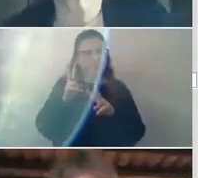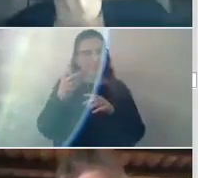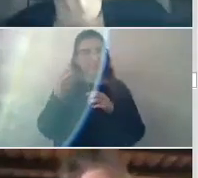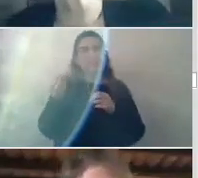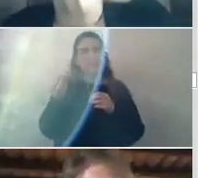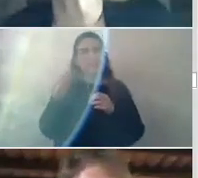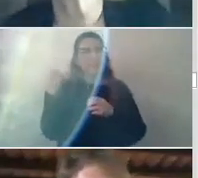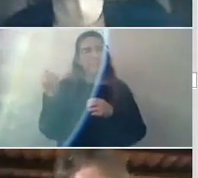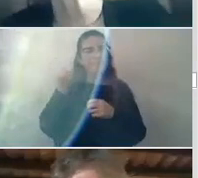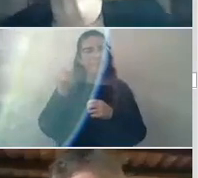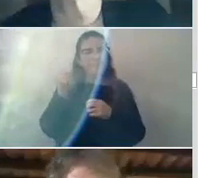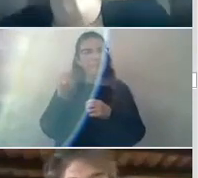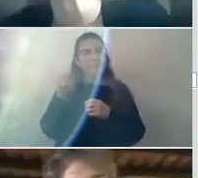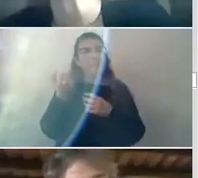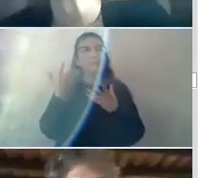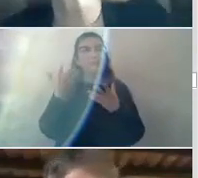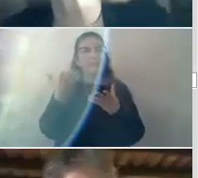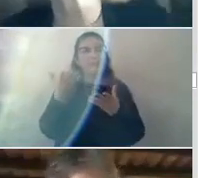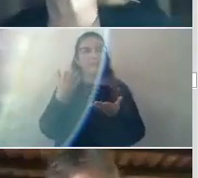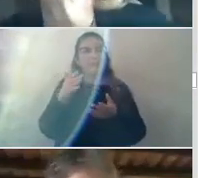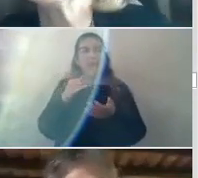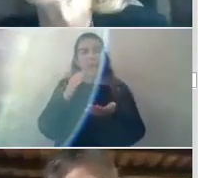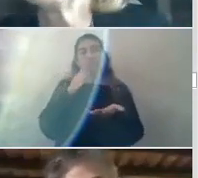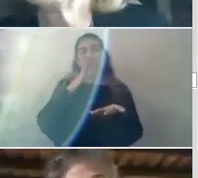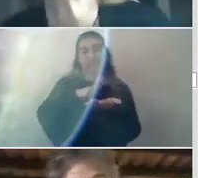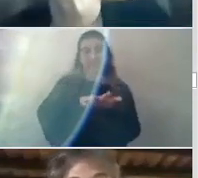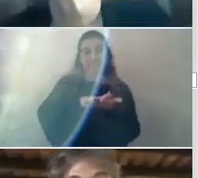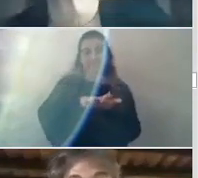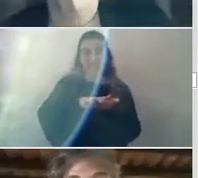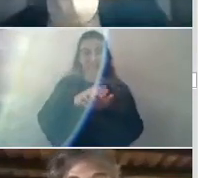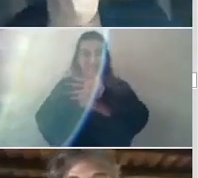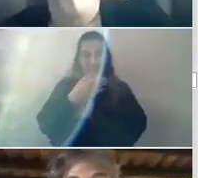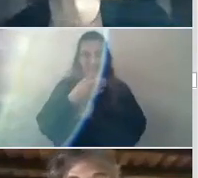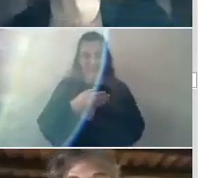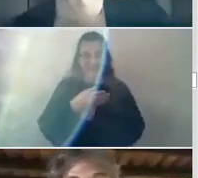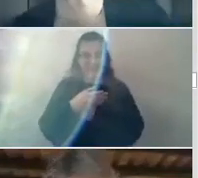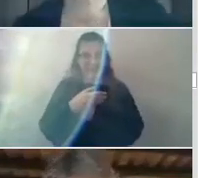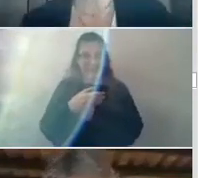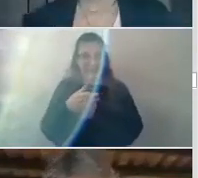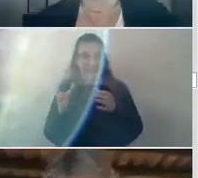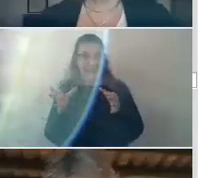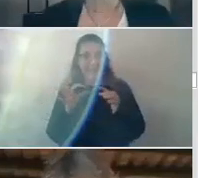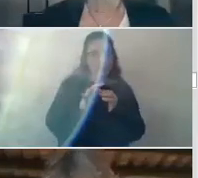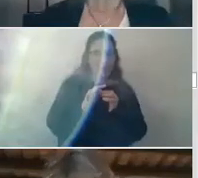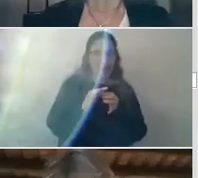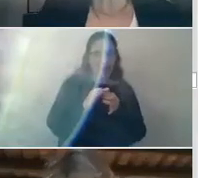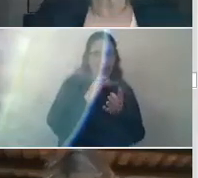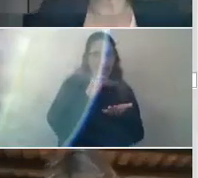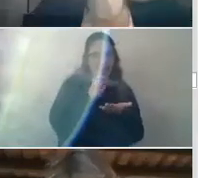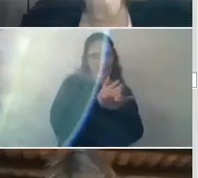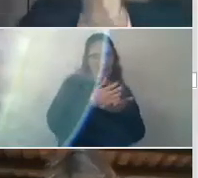de discapacidad desde los derechos humanos destransitar caminos que ya transitamos porque la convención